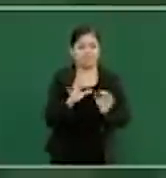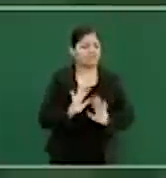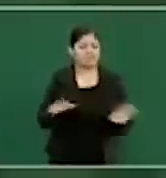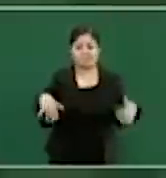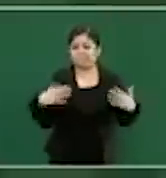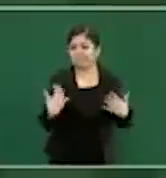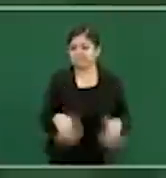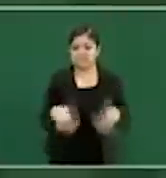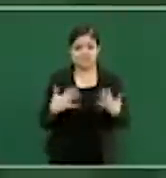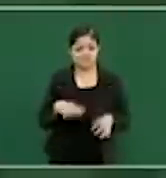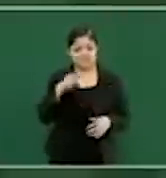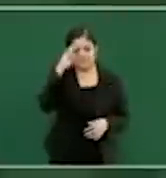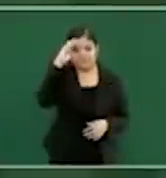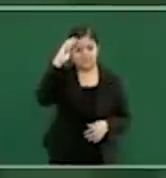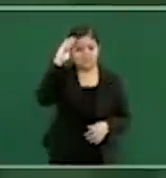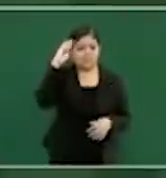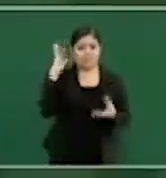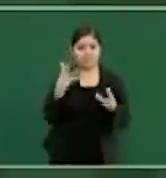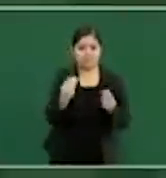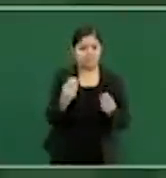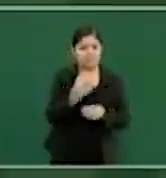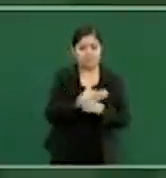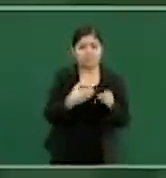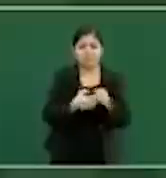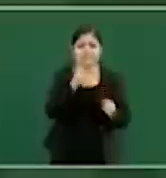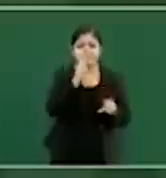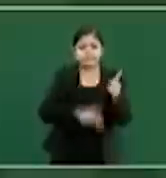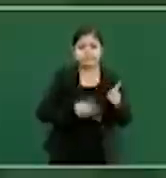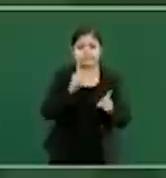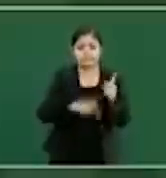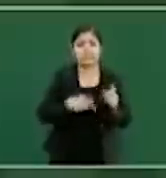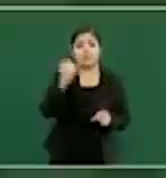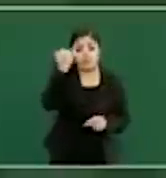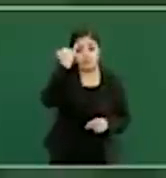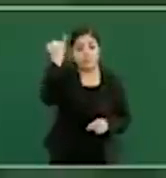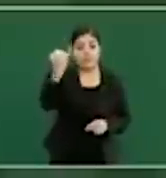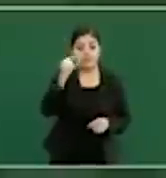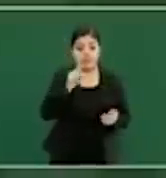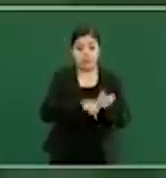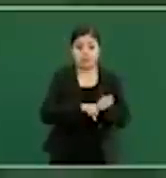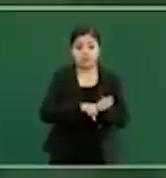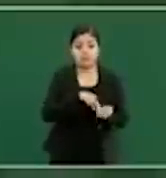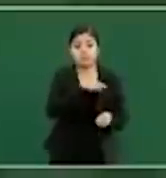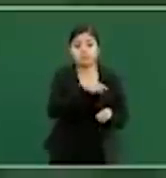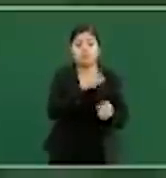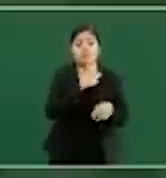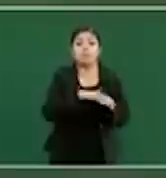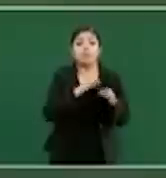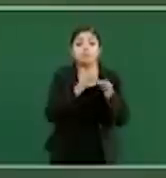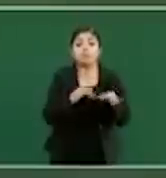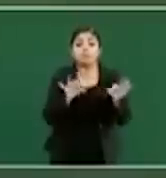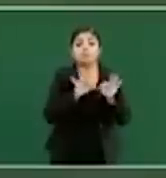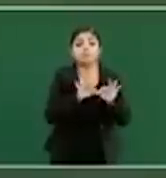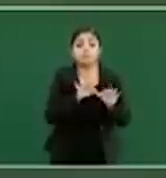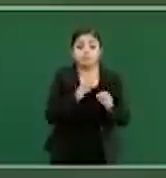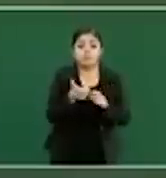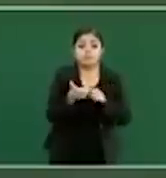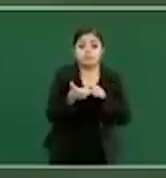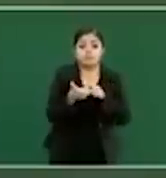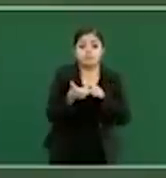cosa terrible, pues imagínense. Si lo único que les importaba era el dinero,